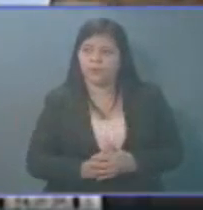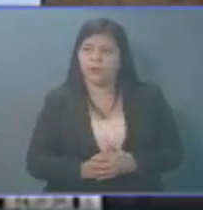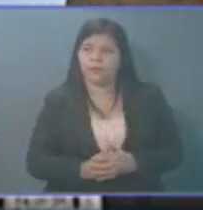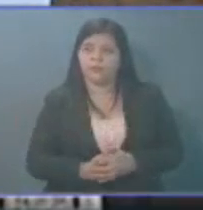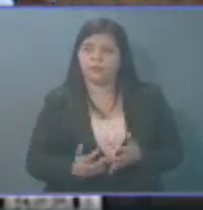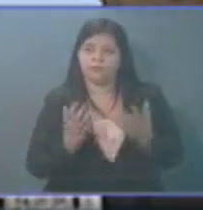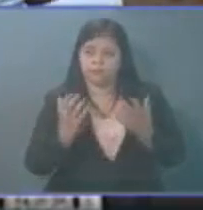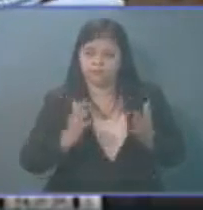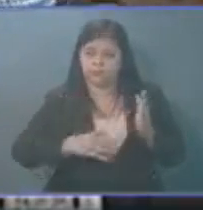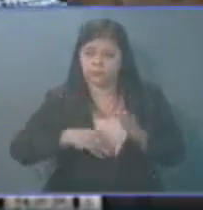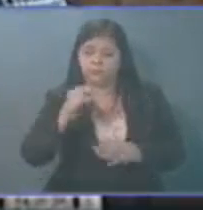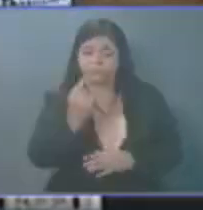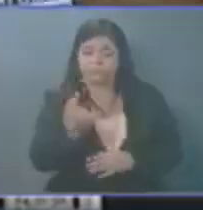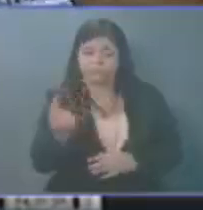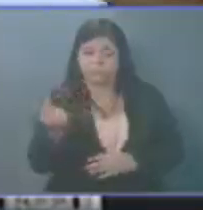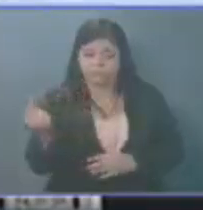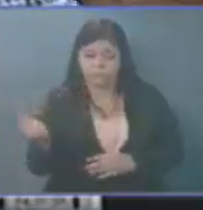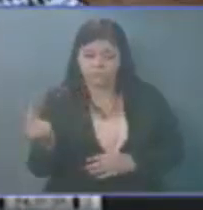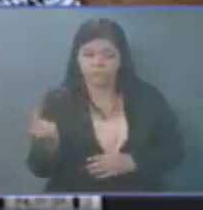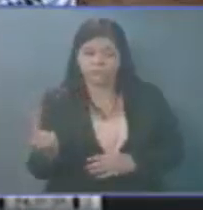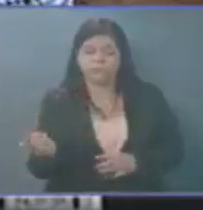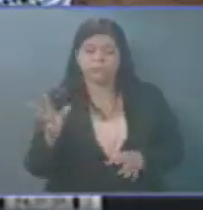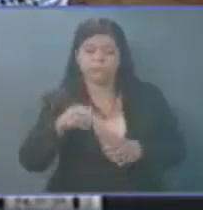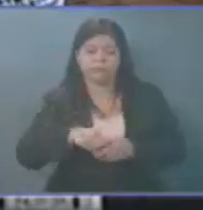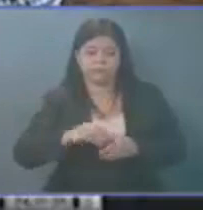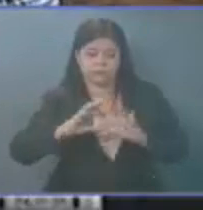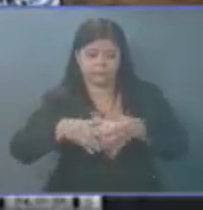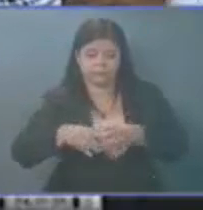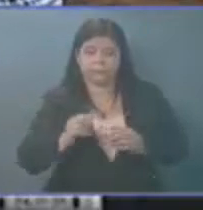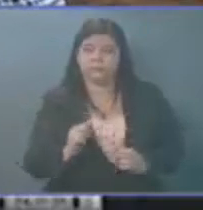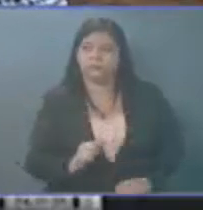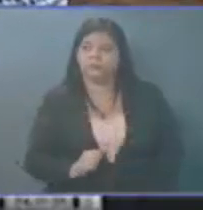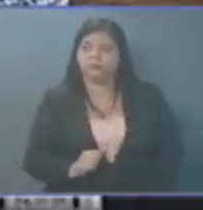la mayoría de miembros de la comisión.